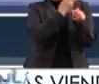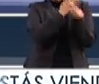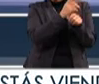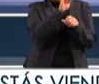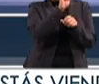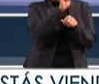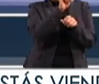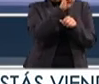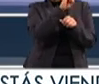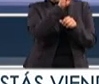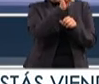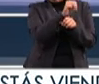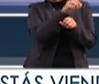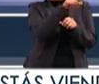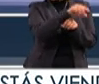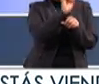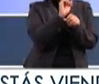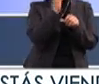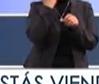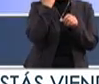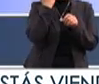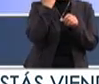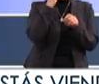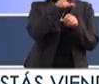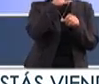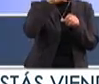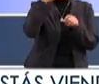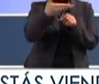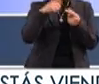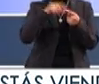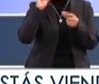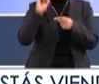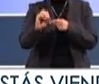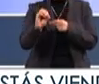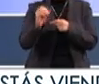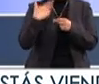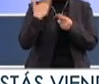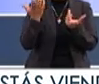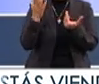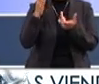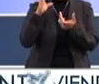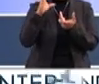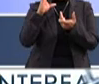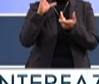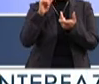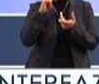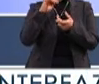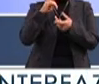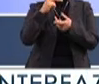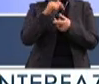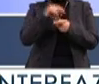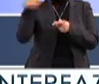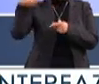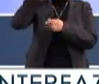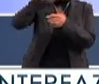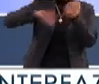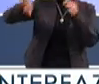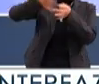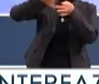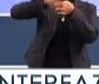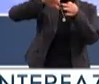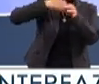prepas de la UNAM o el colegio de ciencias y humanidades o el colegio de bachilleros aquí en la Ciudad de México o en el área